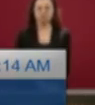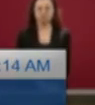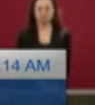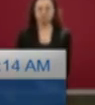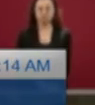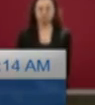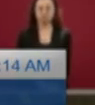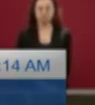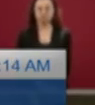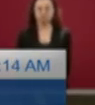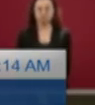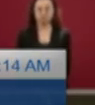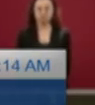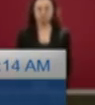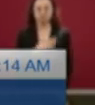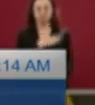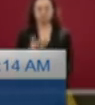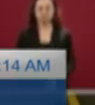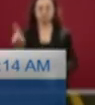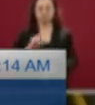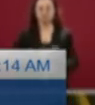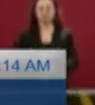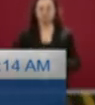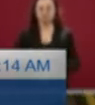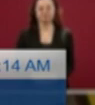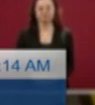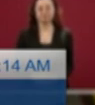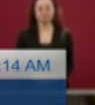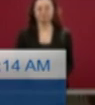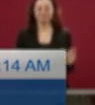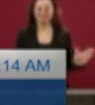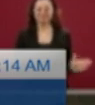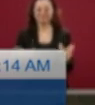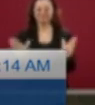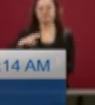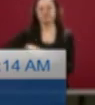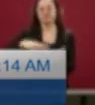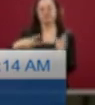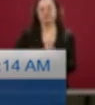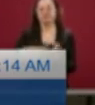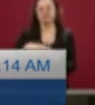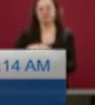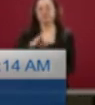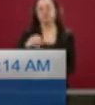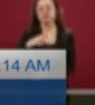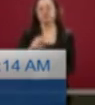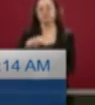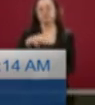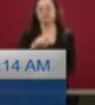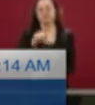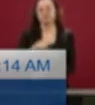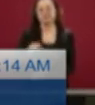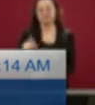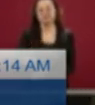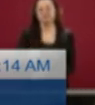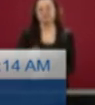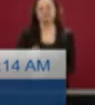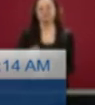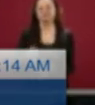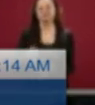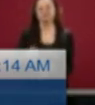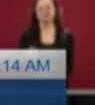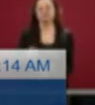ese mismo día estuvo en la conferencia matutina del presidente Andrés Manuel López Obrador, al lado de los secretarios de la Defensa, Luis Crescencio